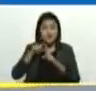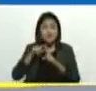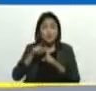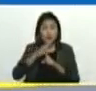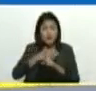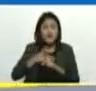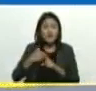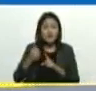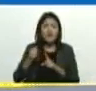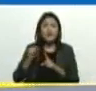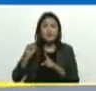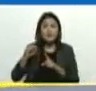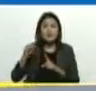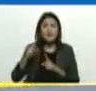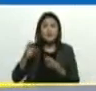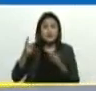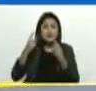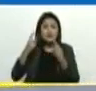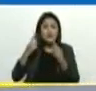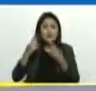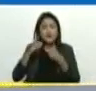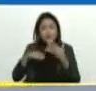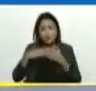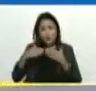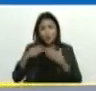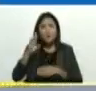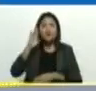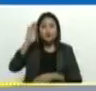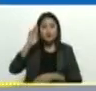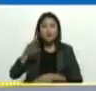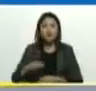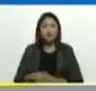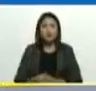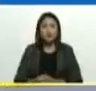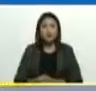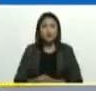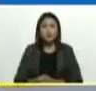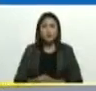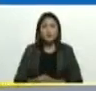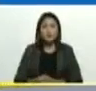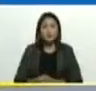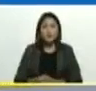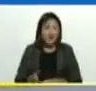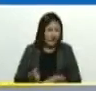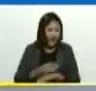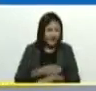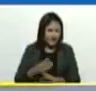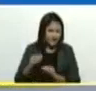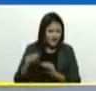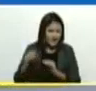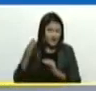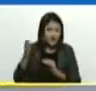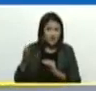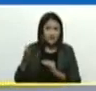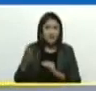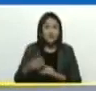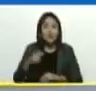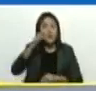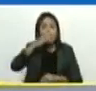también nos señalan el camino. Como dije antes, el pueblo